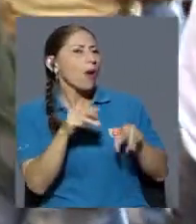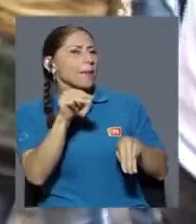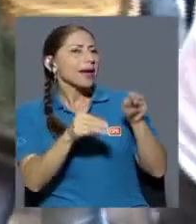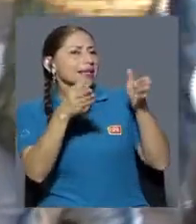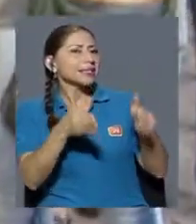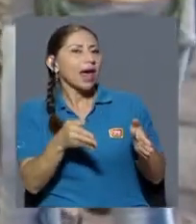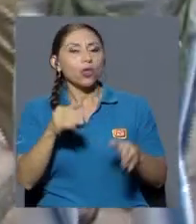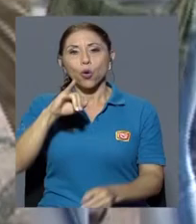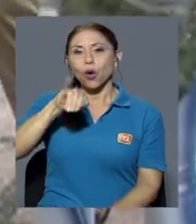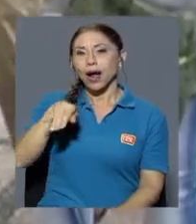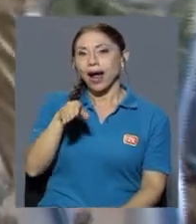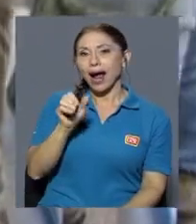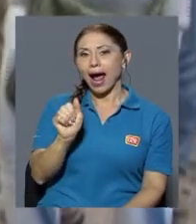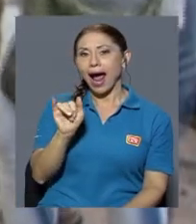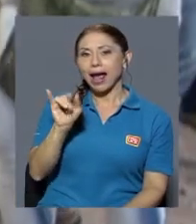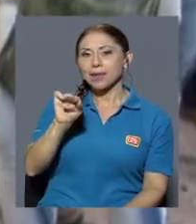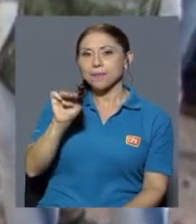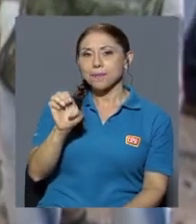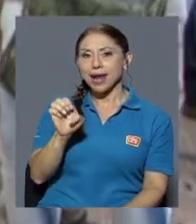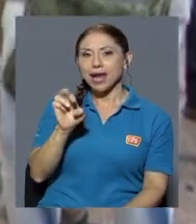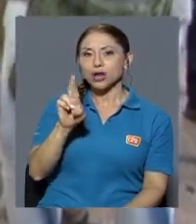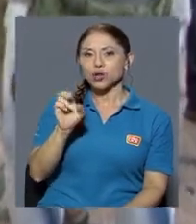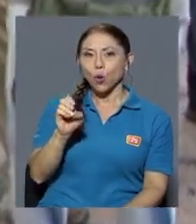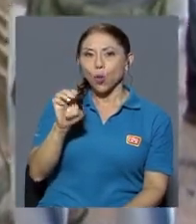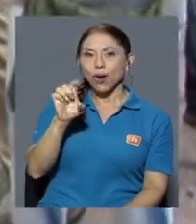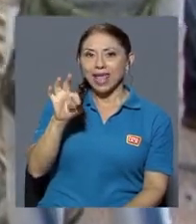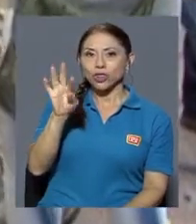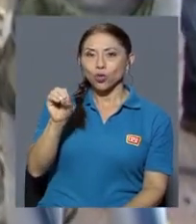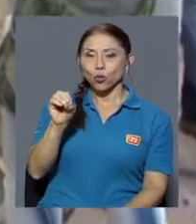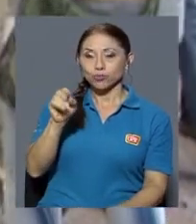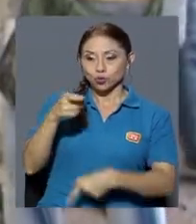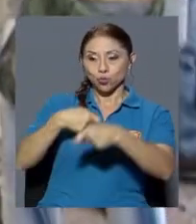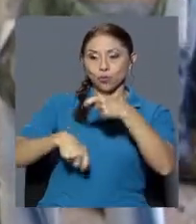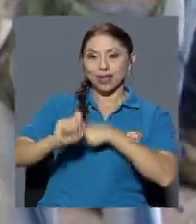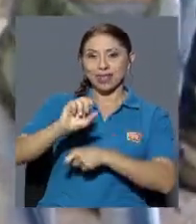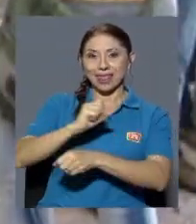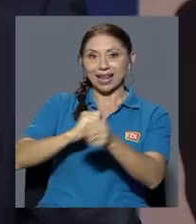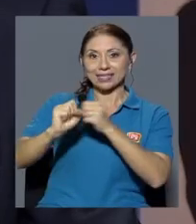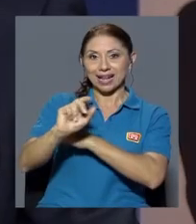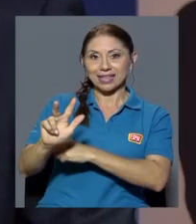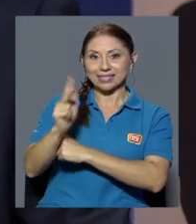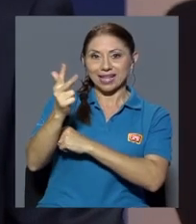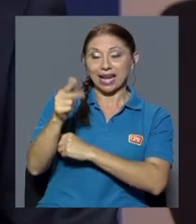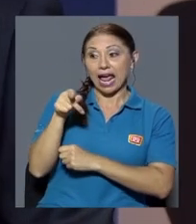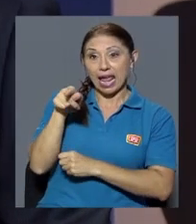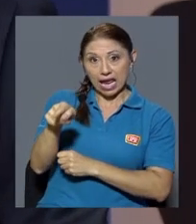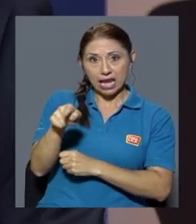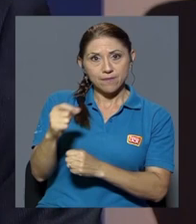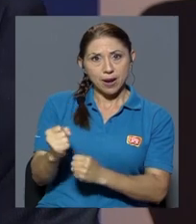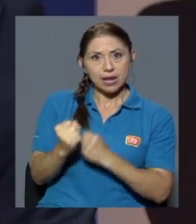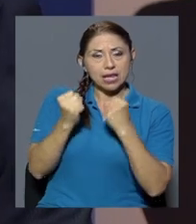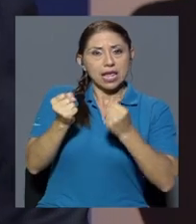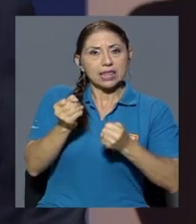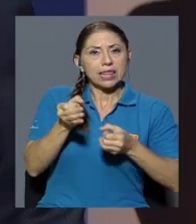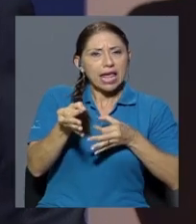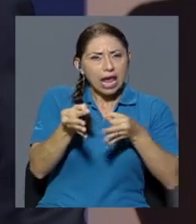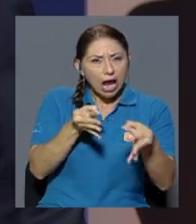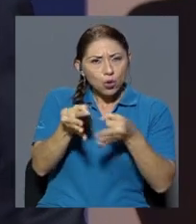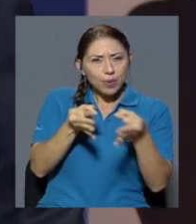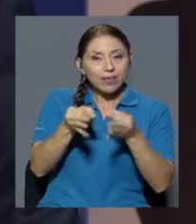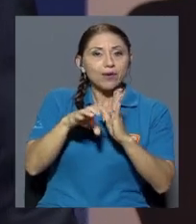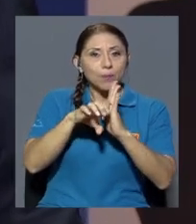jaime robles magistrado suplente la sala tercera el magistrado robleto argumentaba de forma muy valiente que por ejemplo